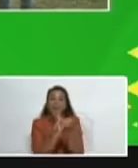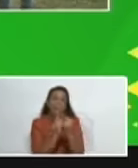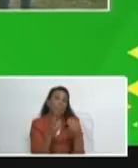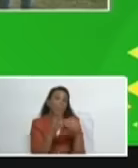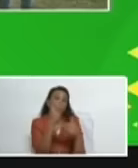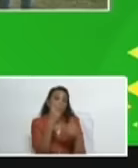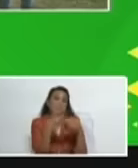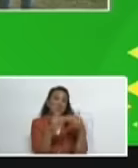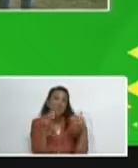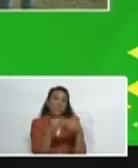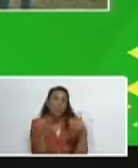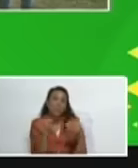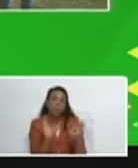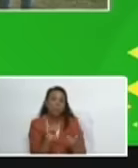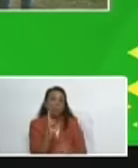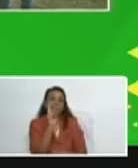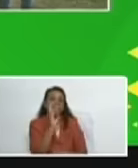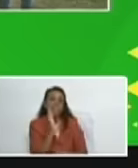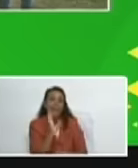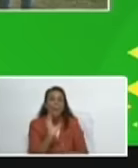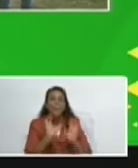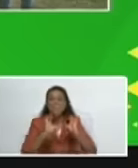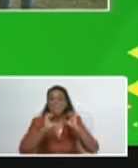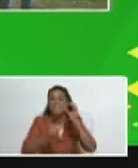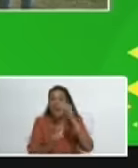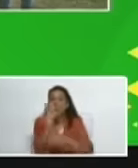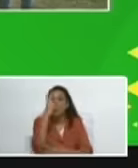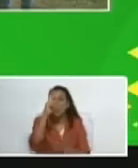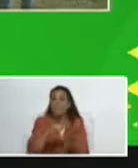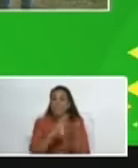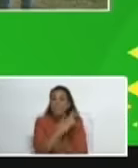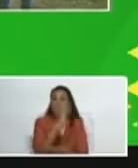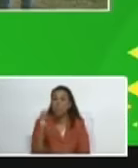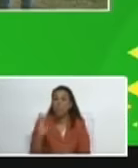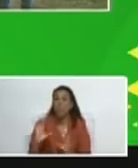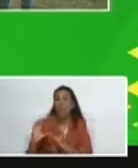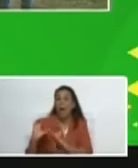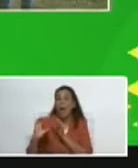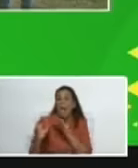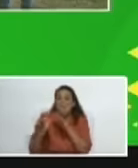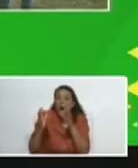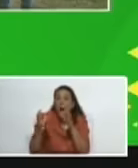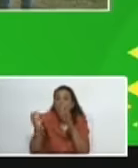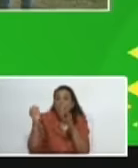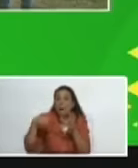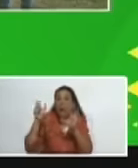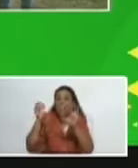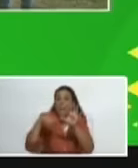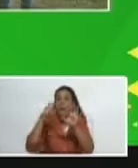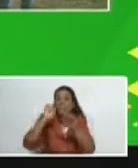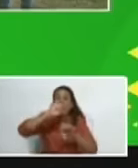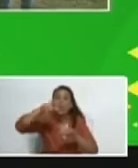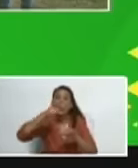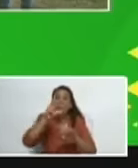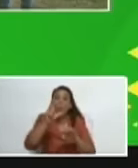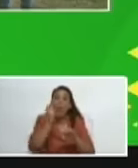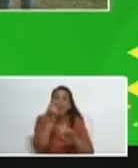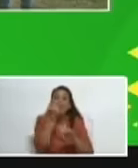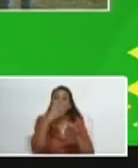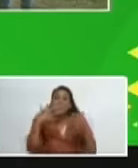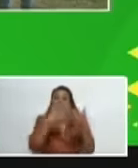Arrancandito, mayo 2022. Fue creciendo. Julio 2022, 11